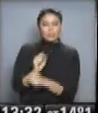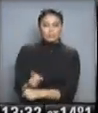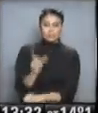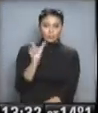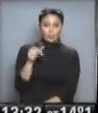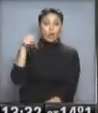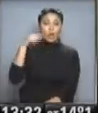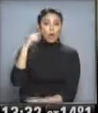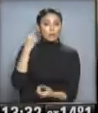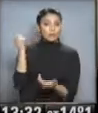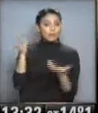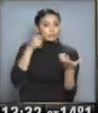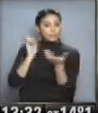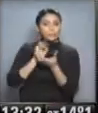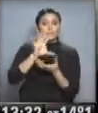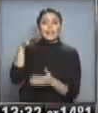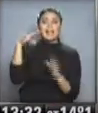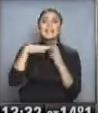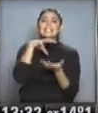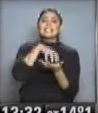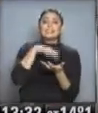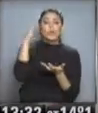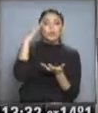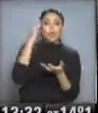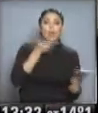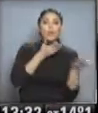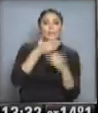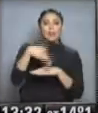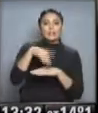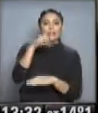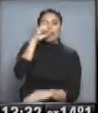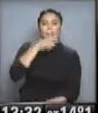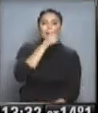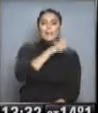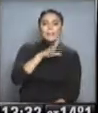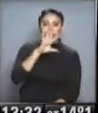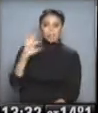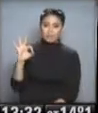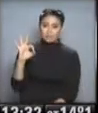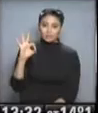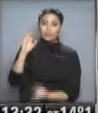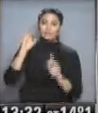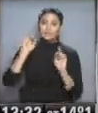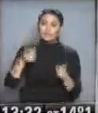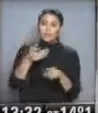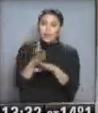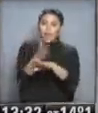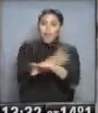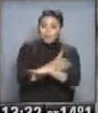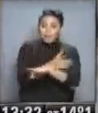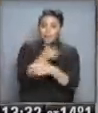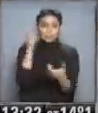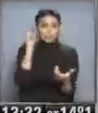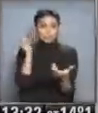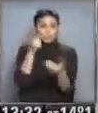paso, hoy es la proyección, el Centro Cultural de la Cooperación, ahí en la calle Corrientes, al 1500. Hay también, antes de la proyección de Fuego Eterno,